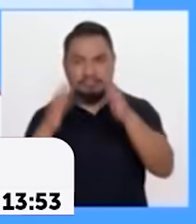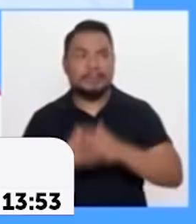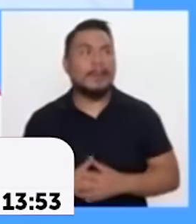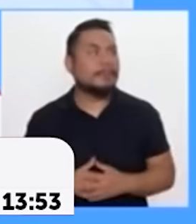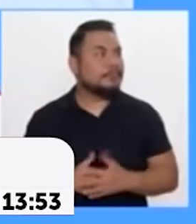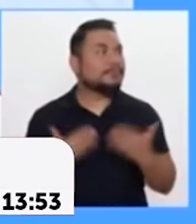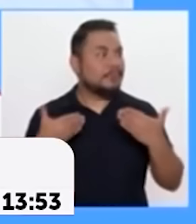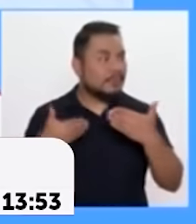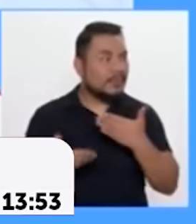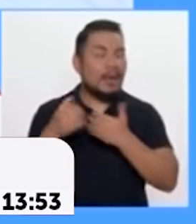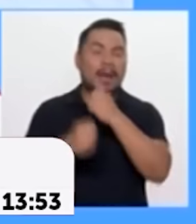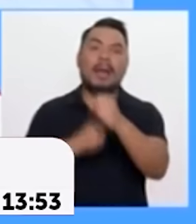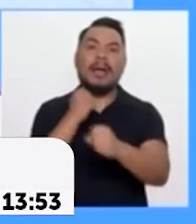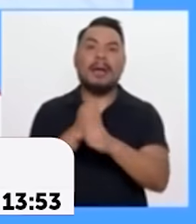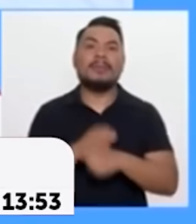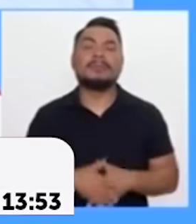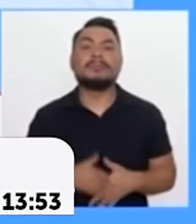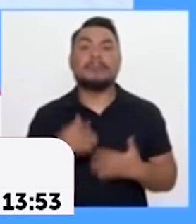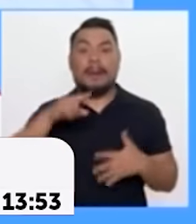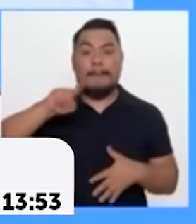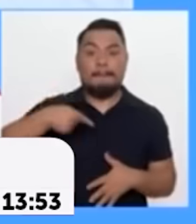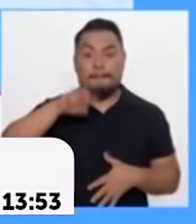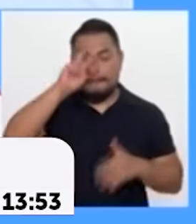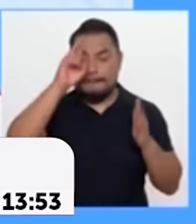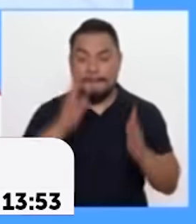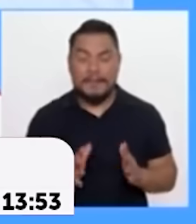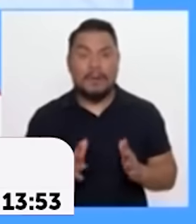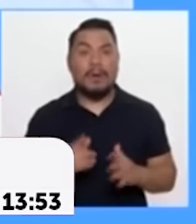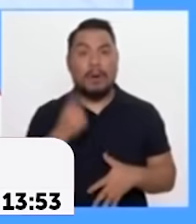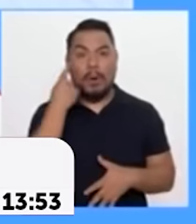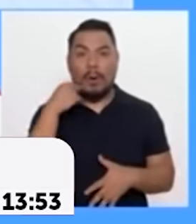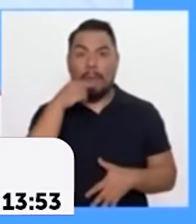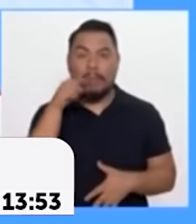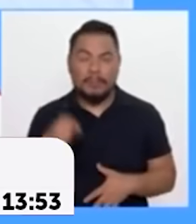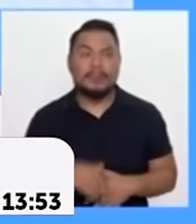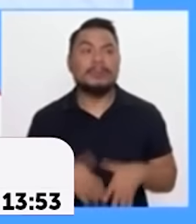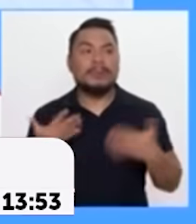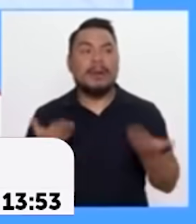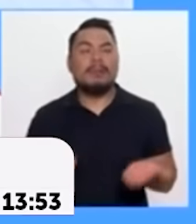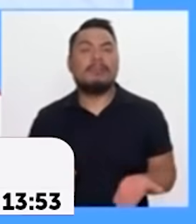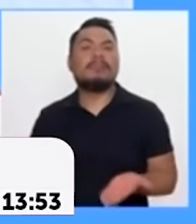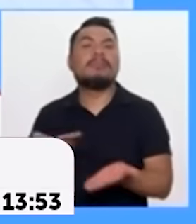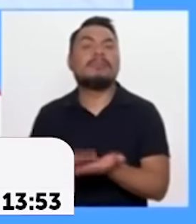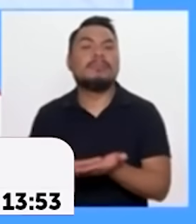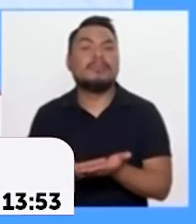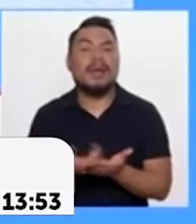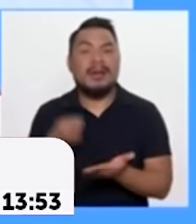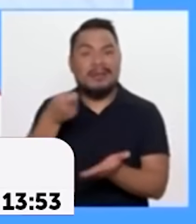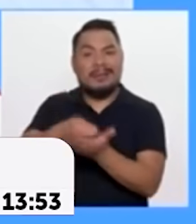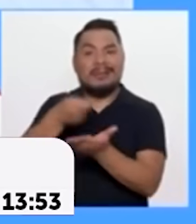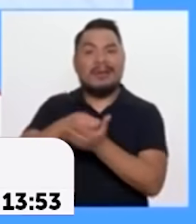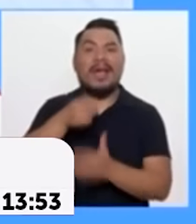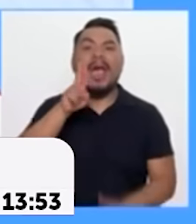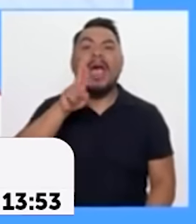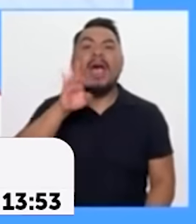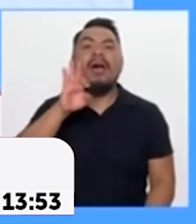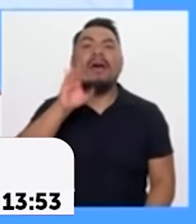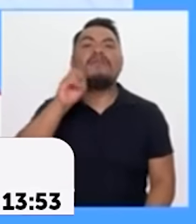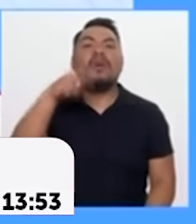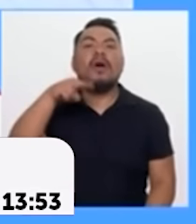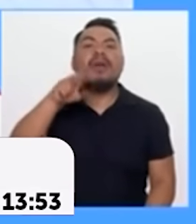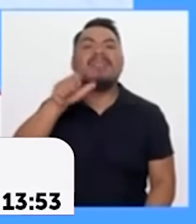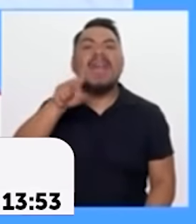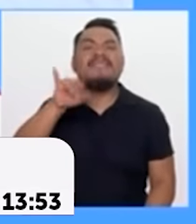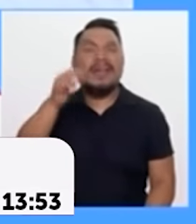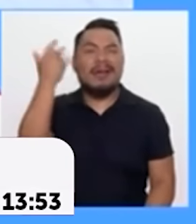años, miles de peruanas y peruanos que aportaron al Fonavi han reclamado la devolución